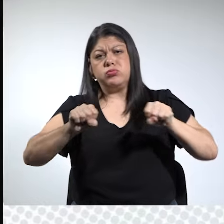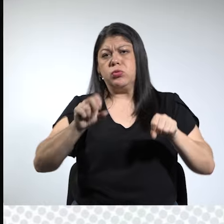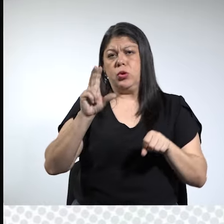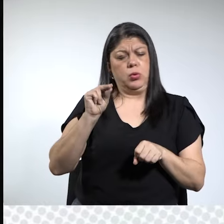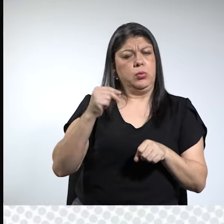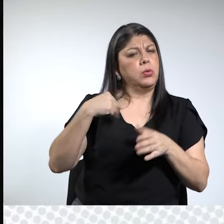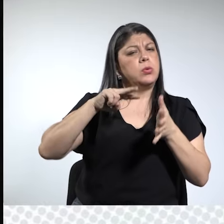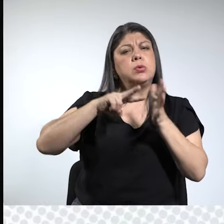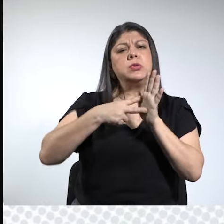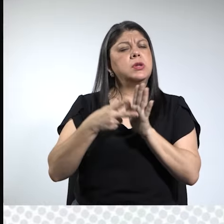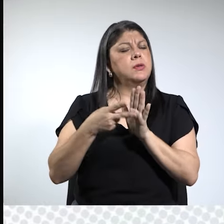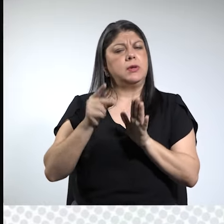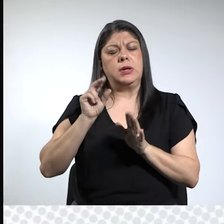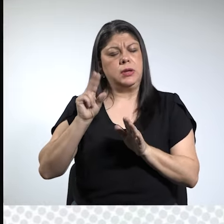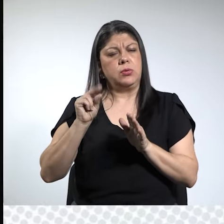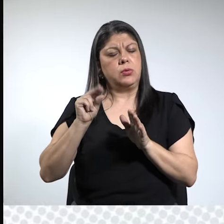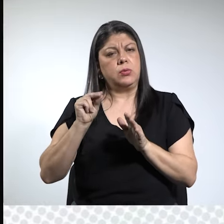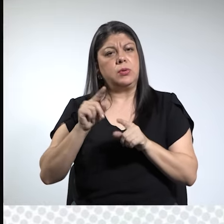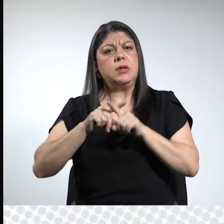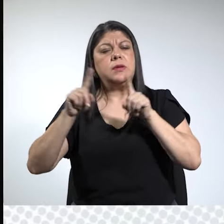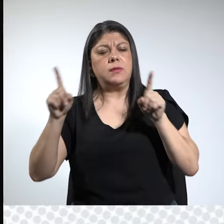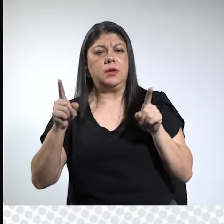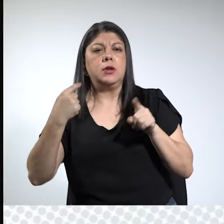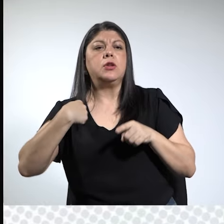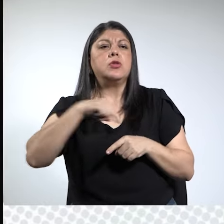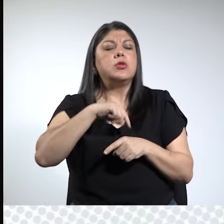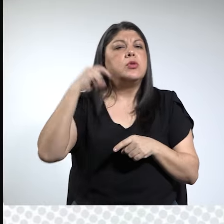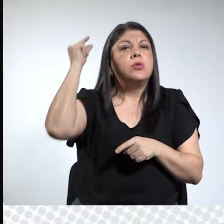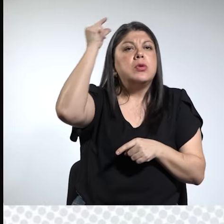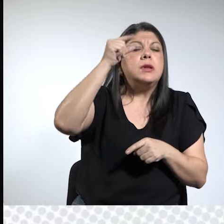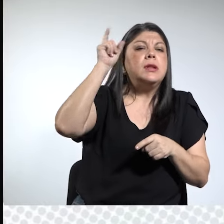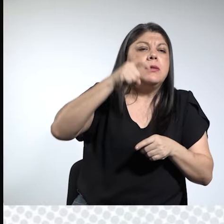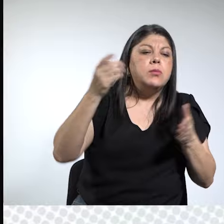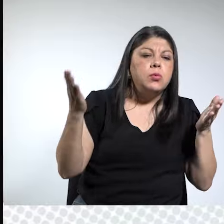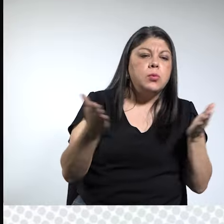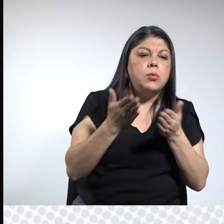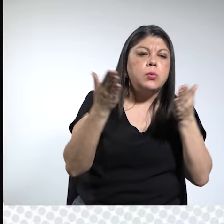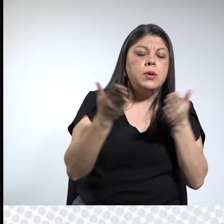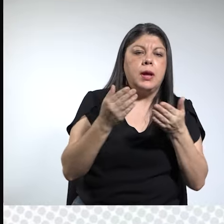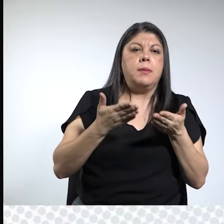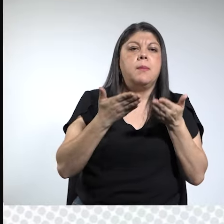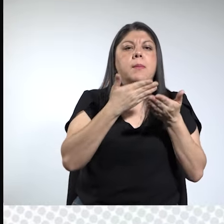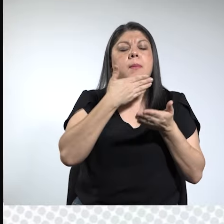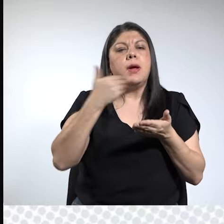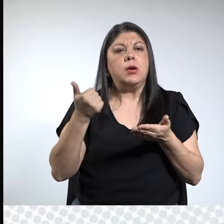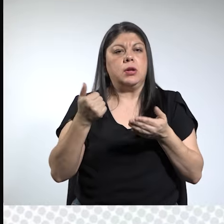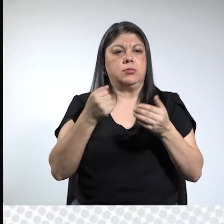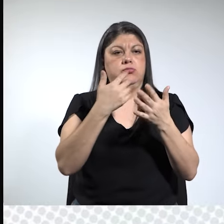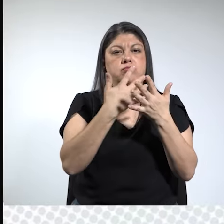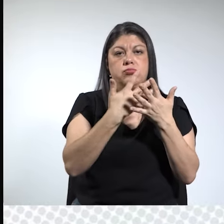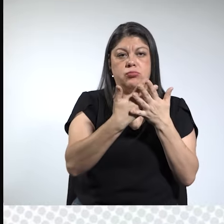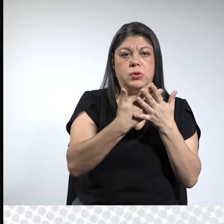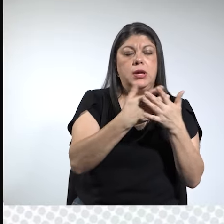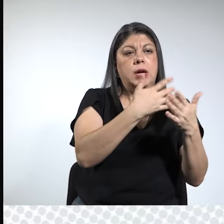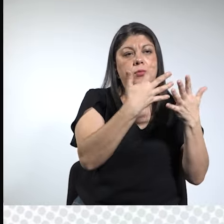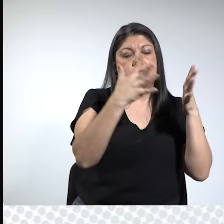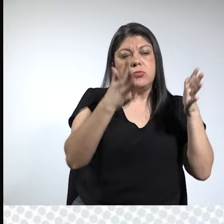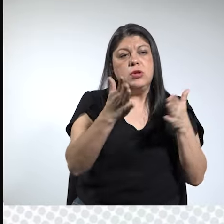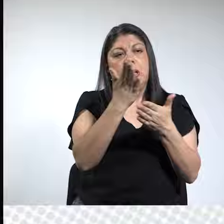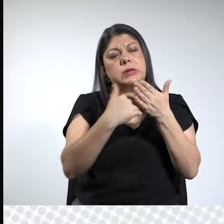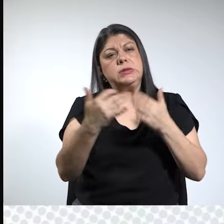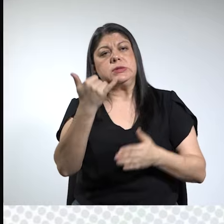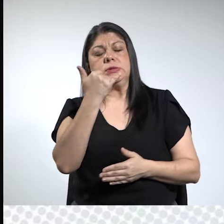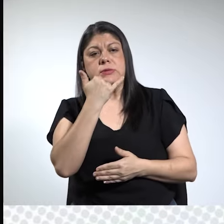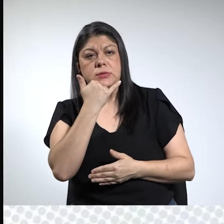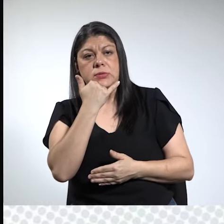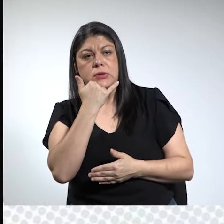diciendo eso. No me malinterpreten. Estoy diciendo que el Estado tiene que propiciar las circunstancias para que aquellos que han cometido ciertos